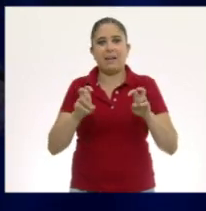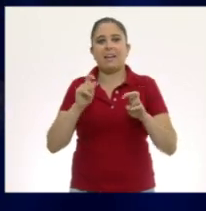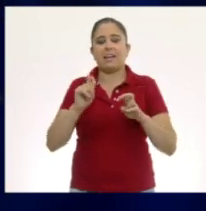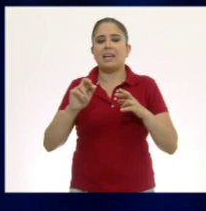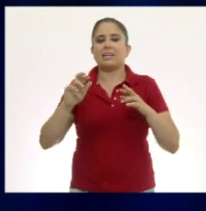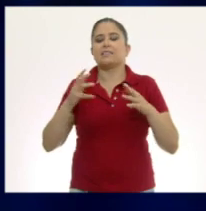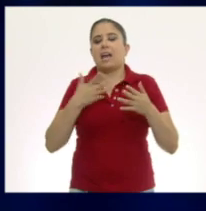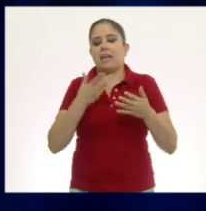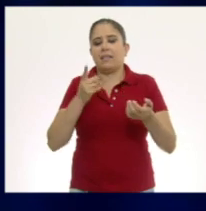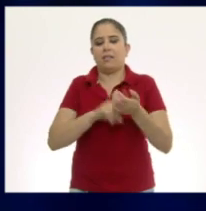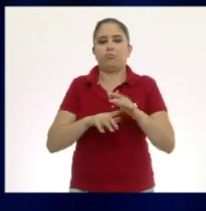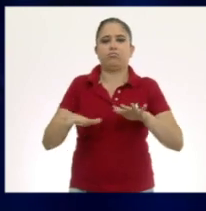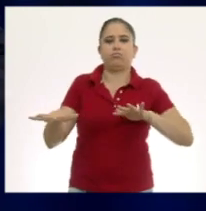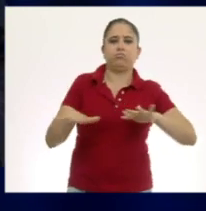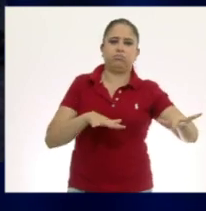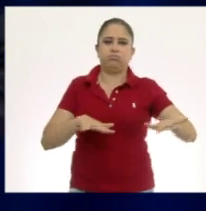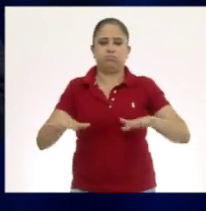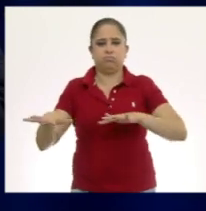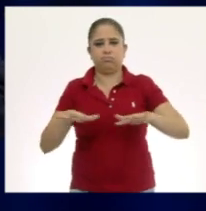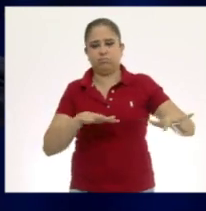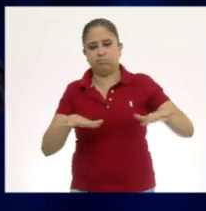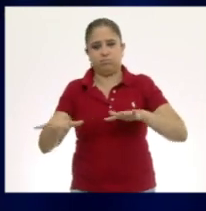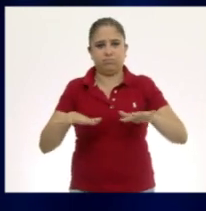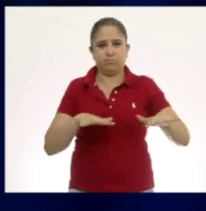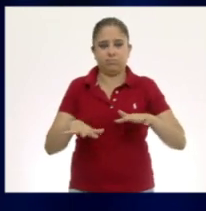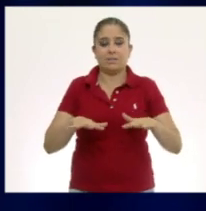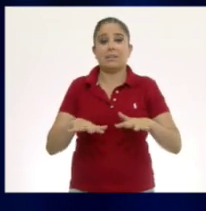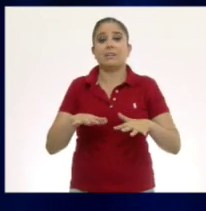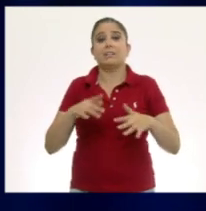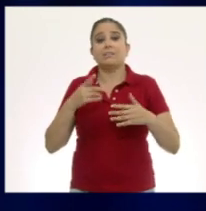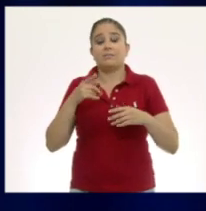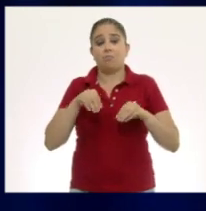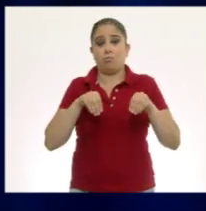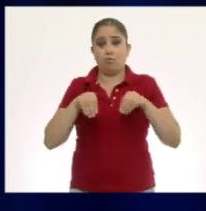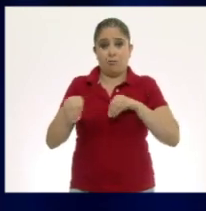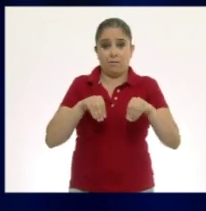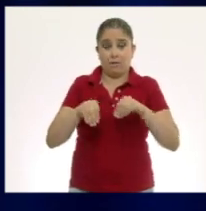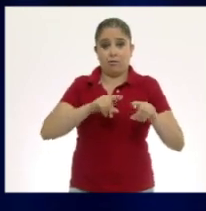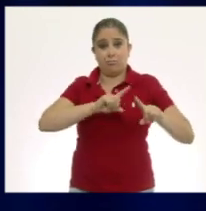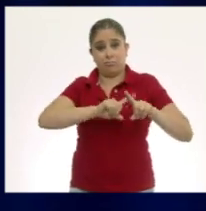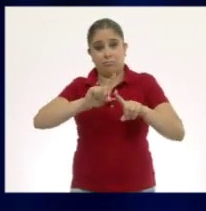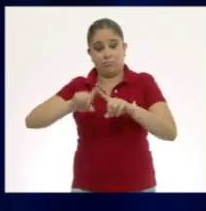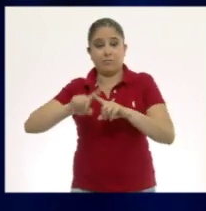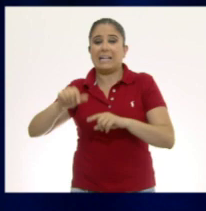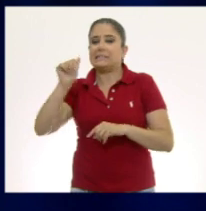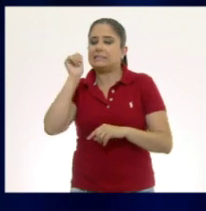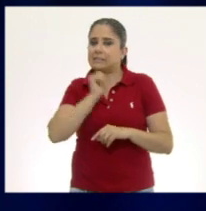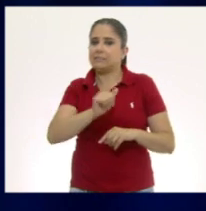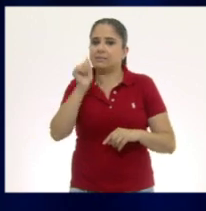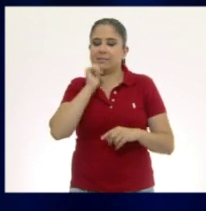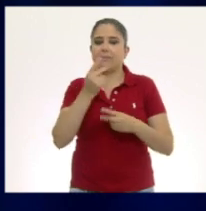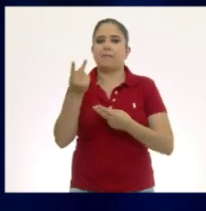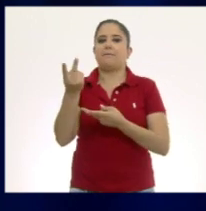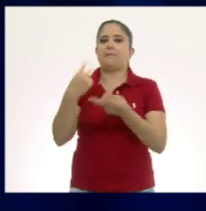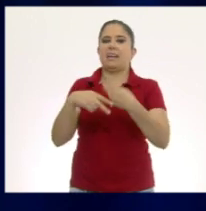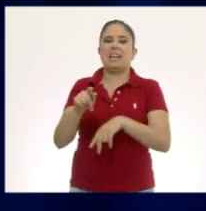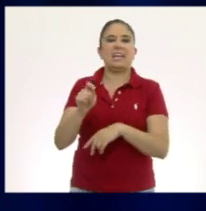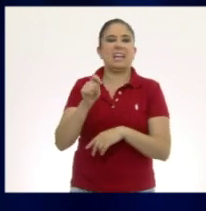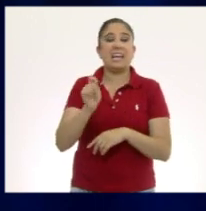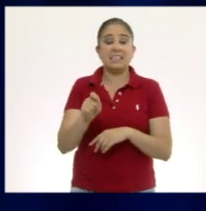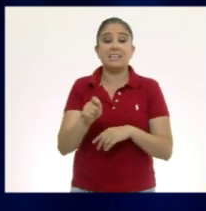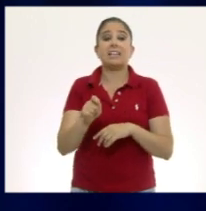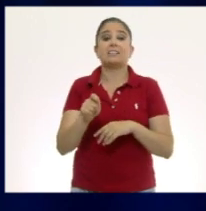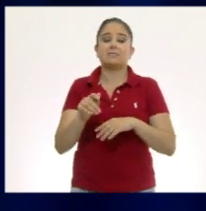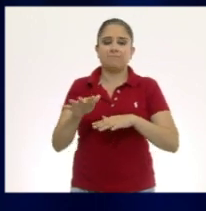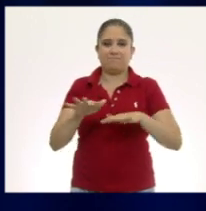regiones sísmicas, porque bueno, ante este tipo de movimientos siempre va a haber una situación que